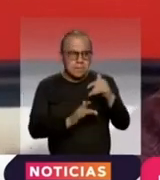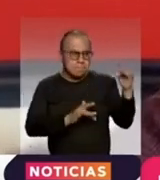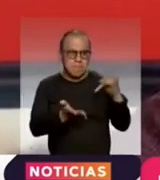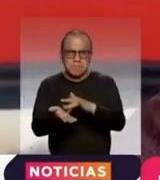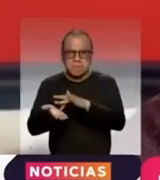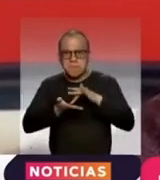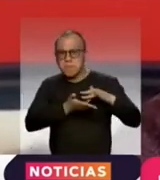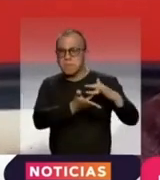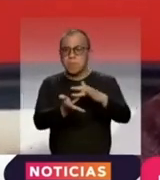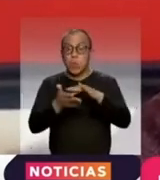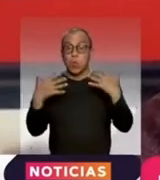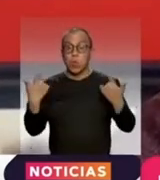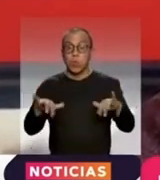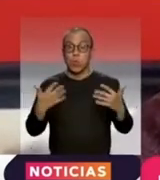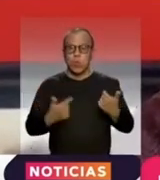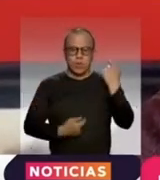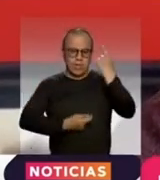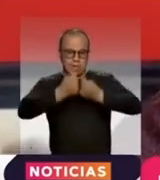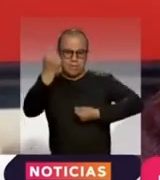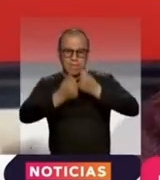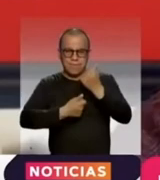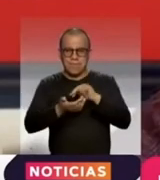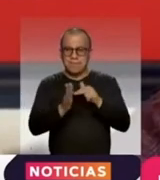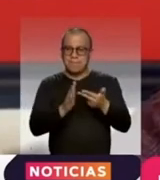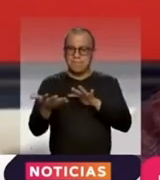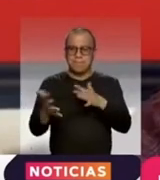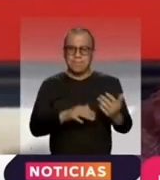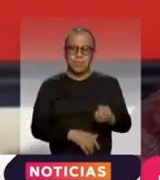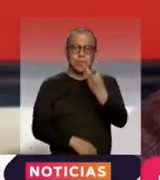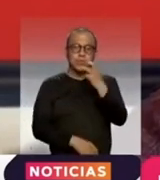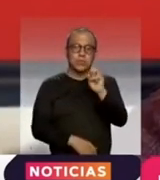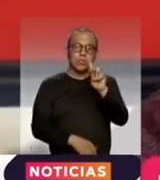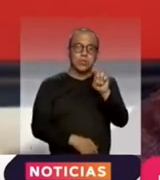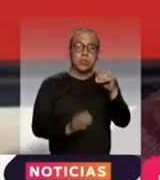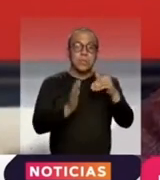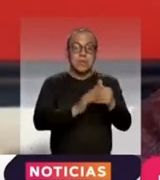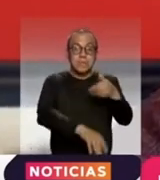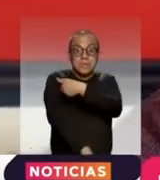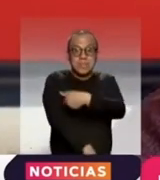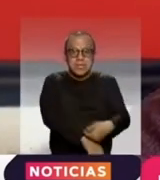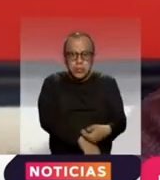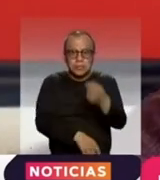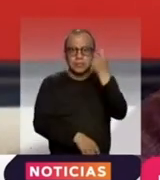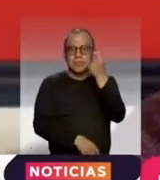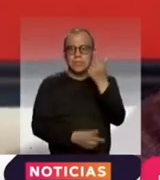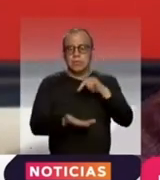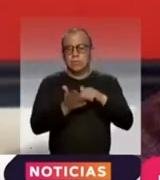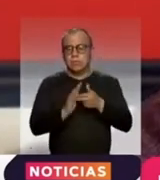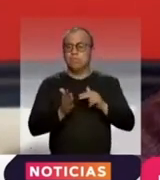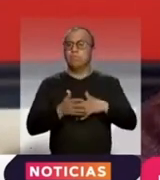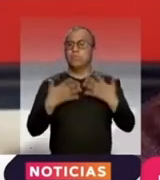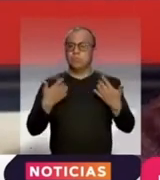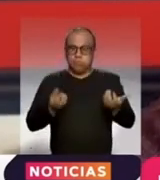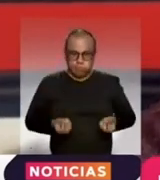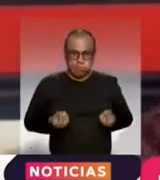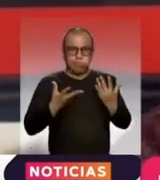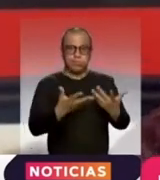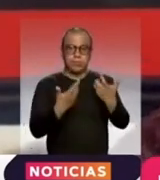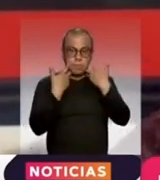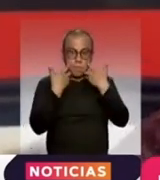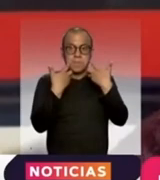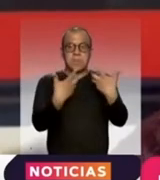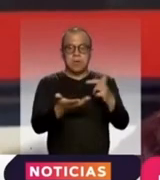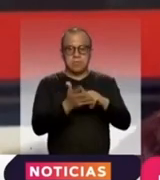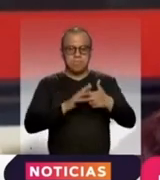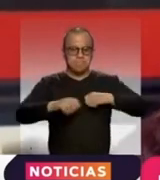y representan una derrama económica para la ciudad de aproximadamente 81.000 millones de pesos, lo cual contribuirá